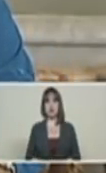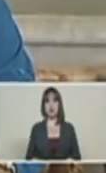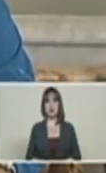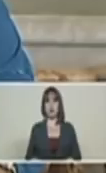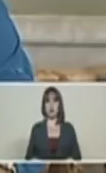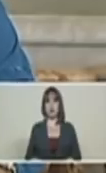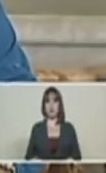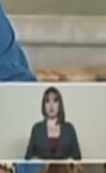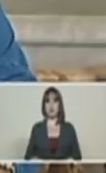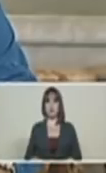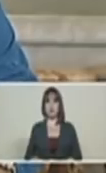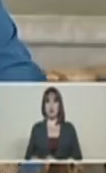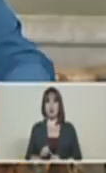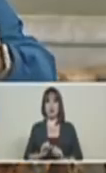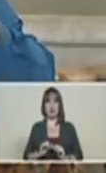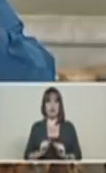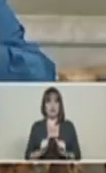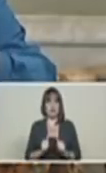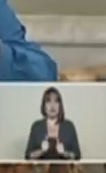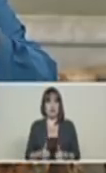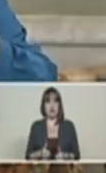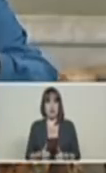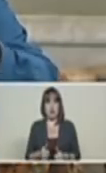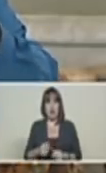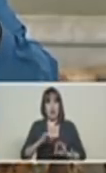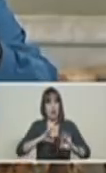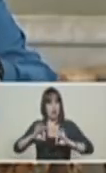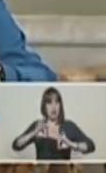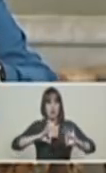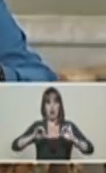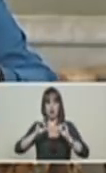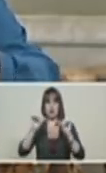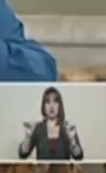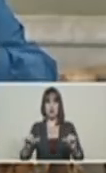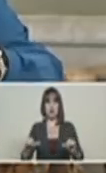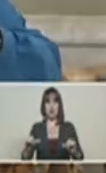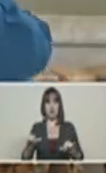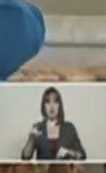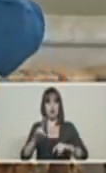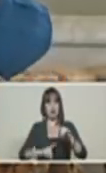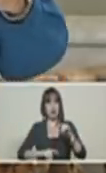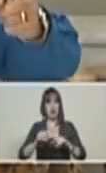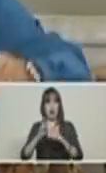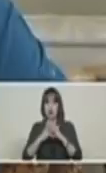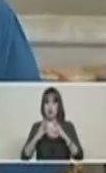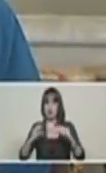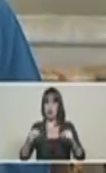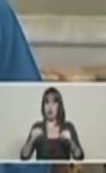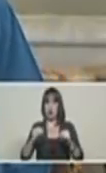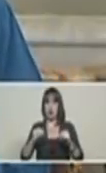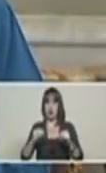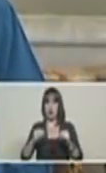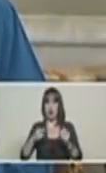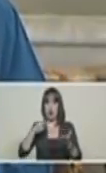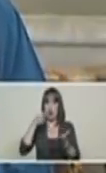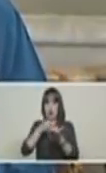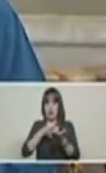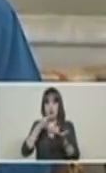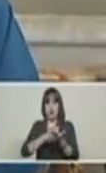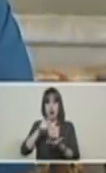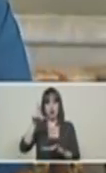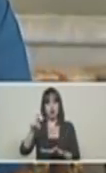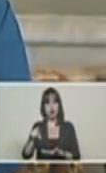desde los tuétanos. Y tengo preparado el sistema de subsidio para que todo el mundo, ustedes, tú tienes una moto,